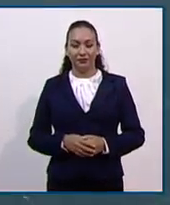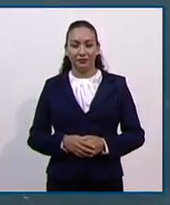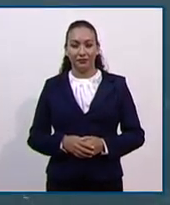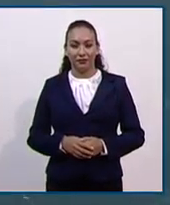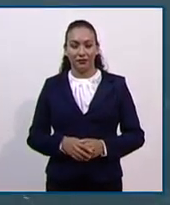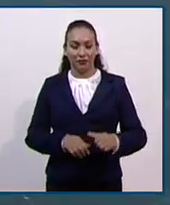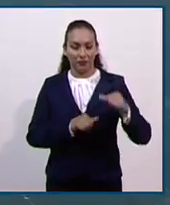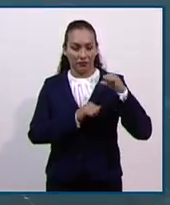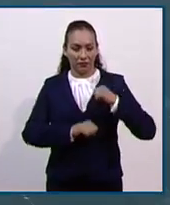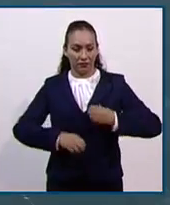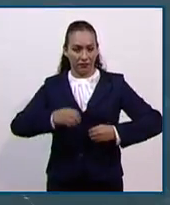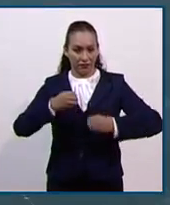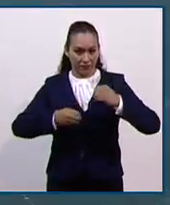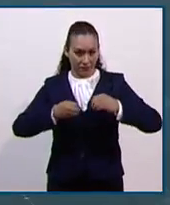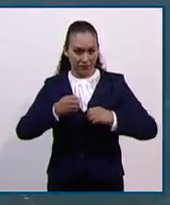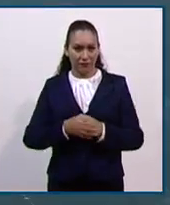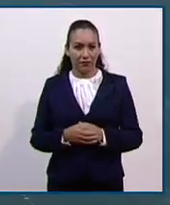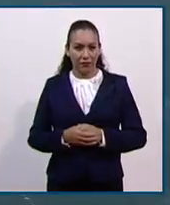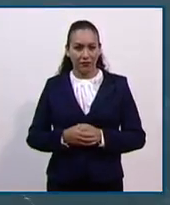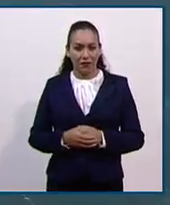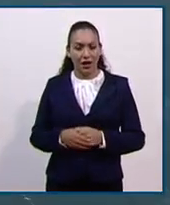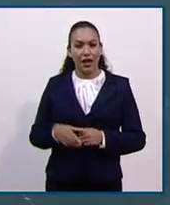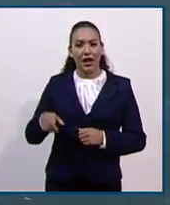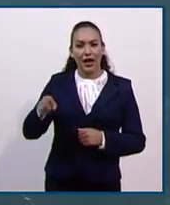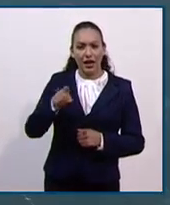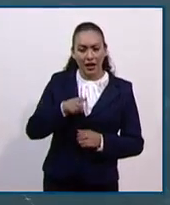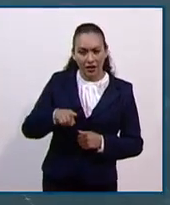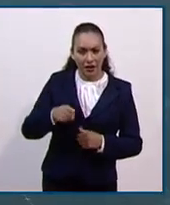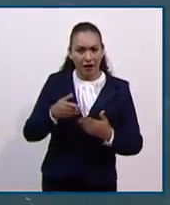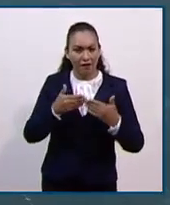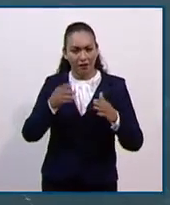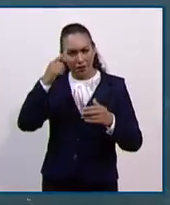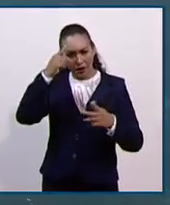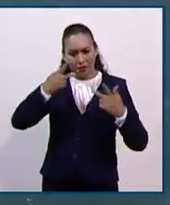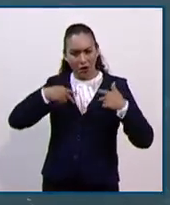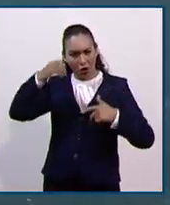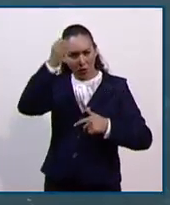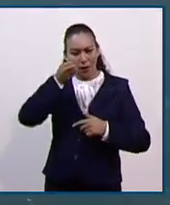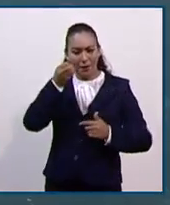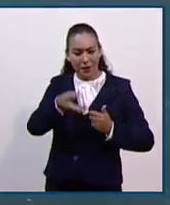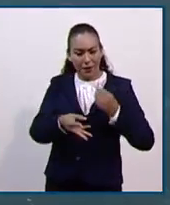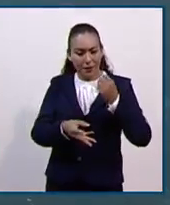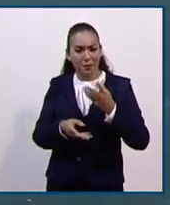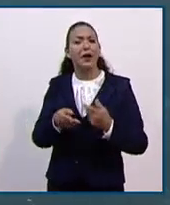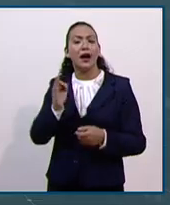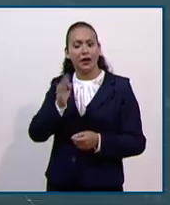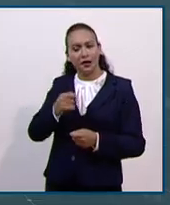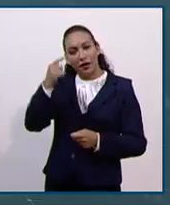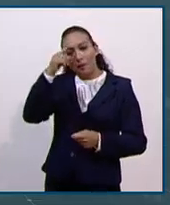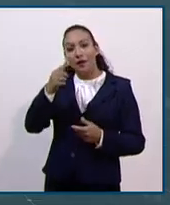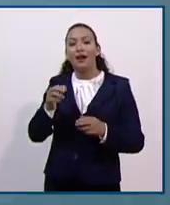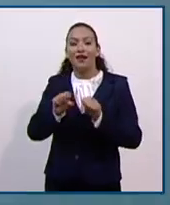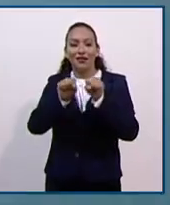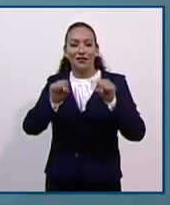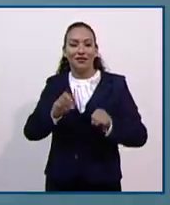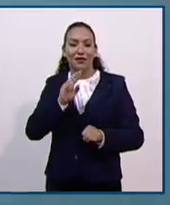El Poder Judicial Federal está abierto a la crítica para construir un mejor sistema de